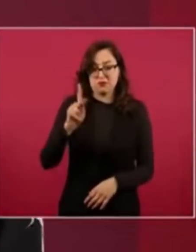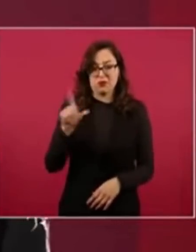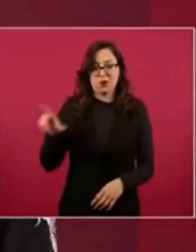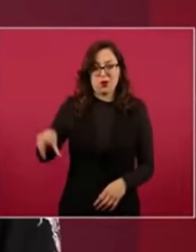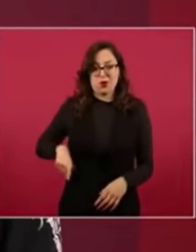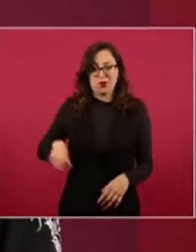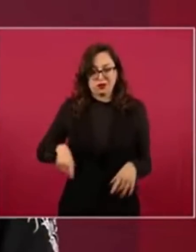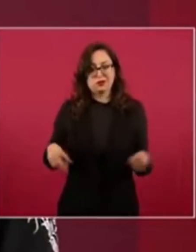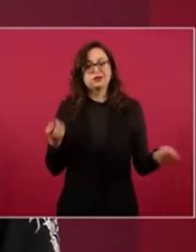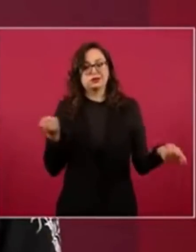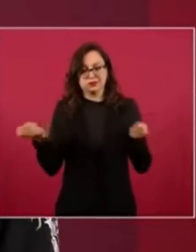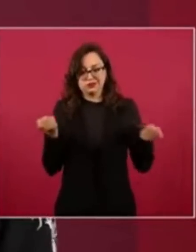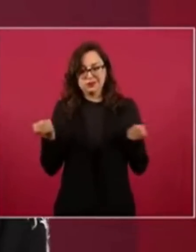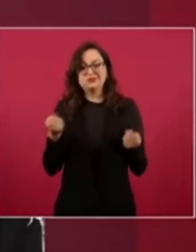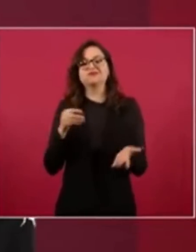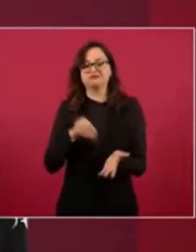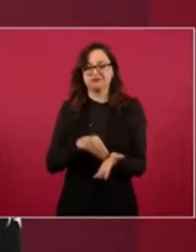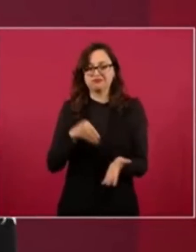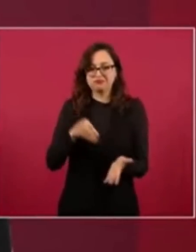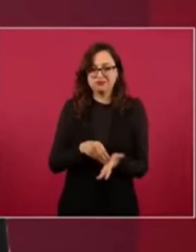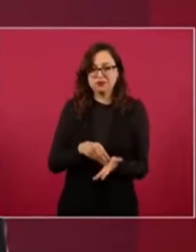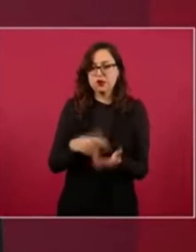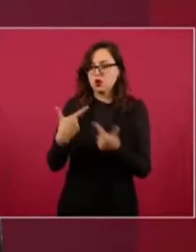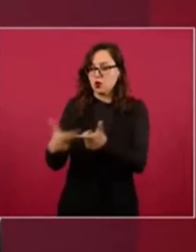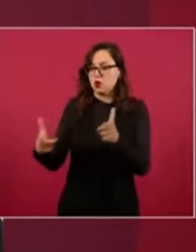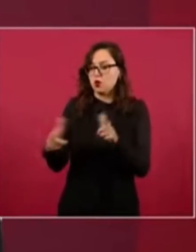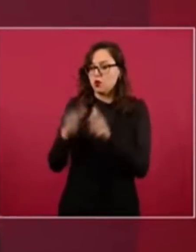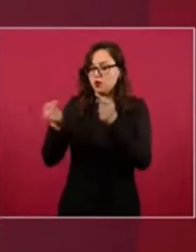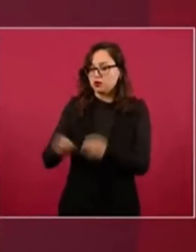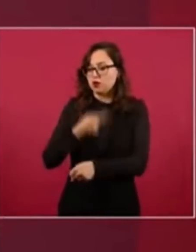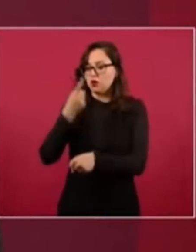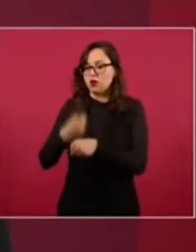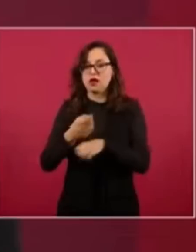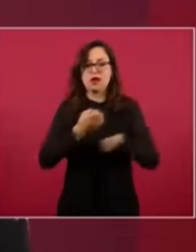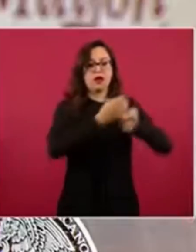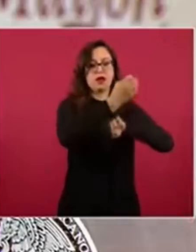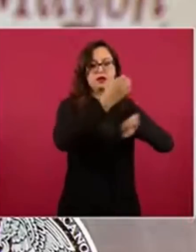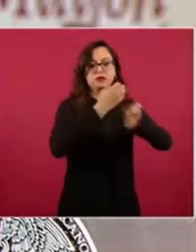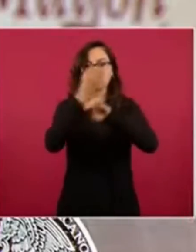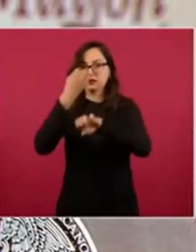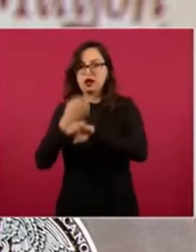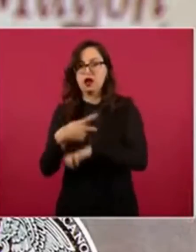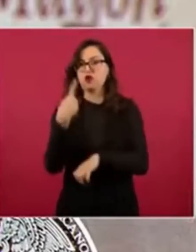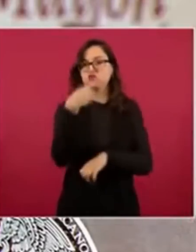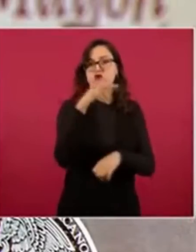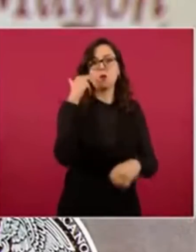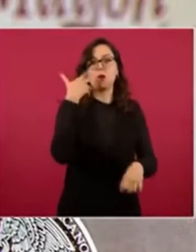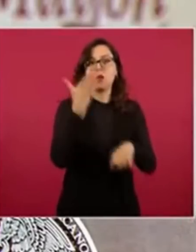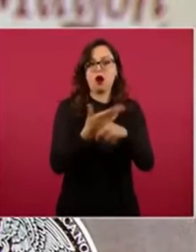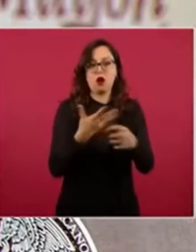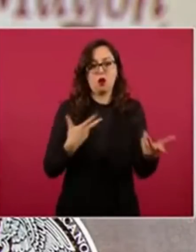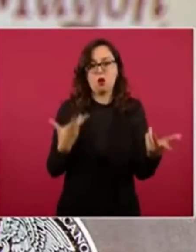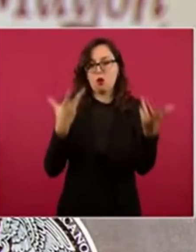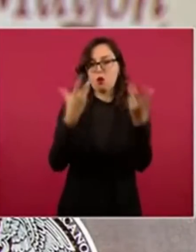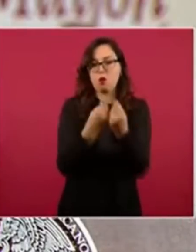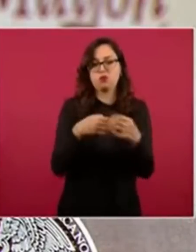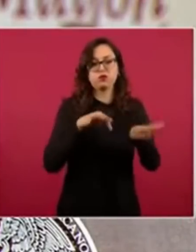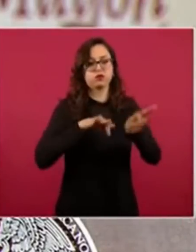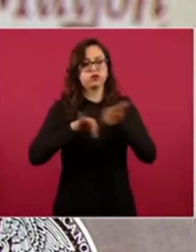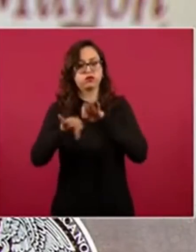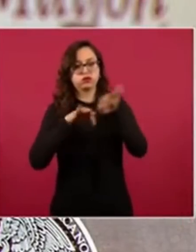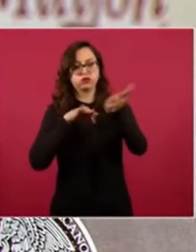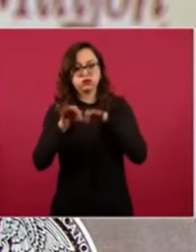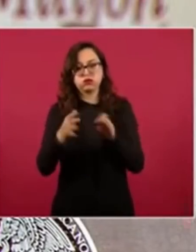de Seguridad trabaja en coordinación con los gobiernos de los estados y las fiscalías. Tras los hechos, se